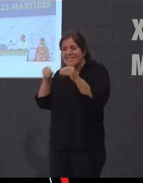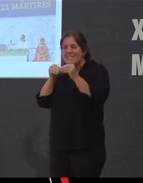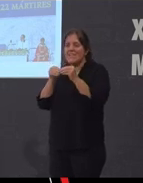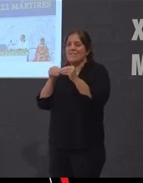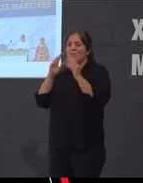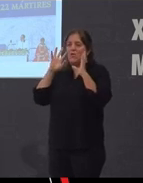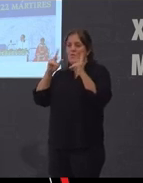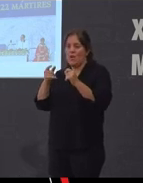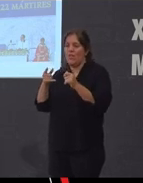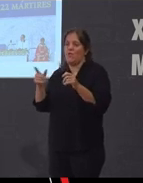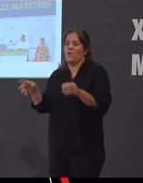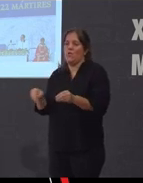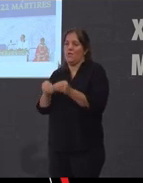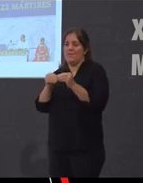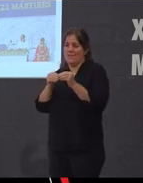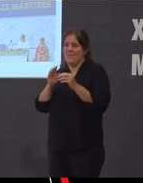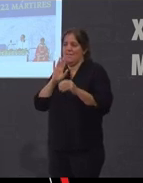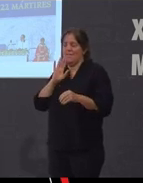de síntese moi grande.